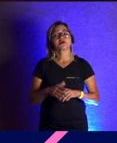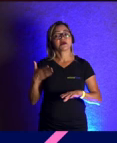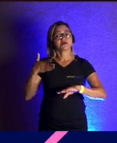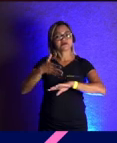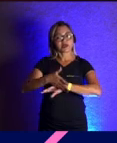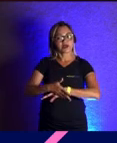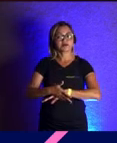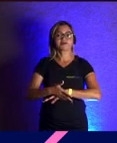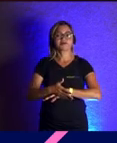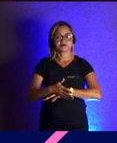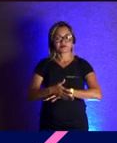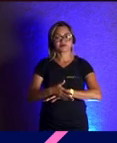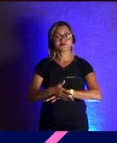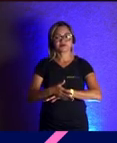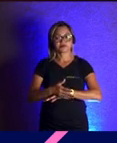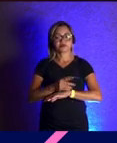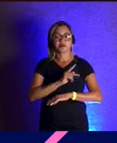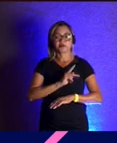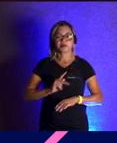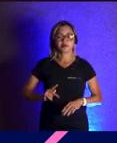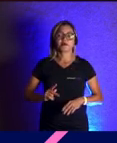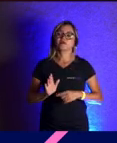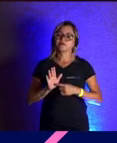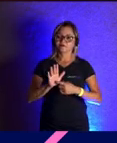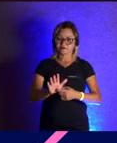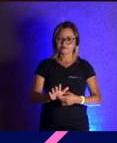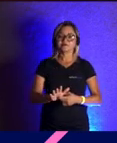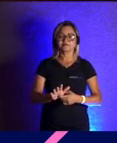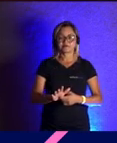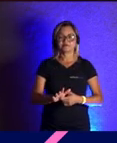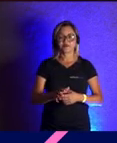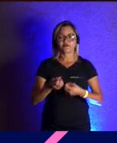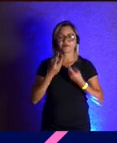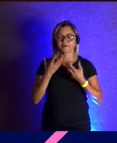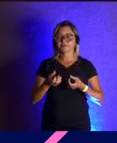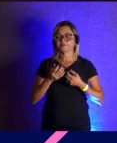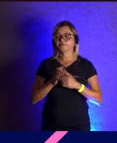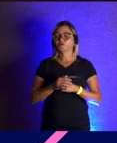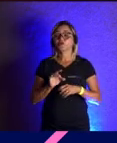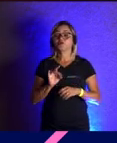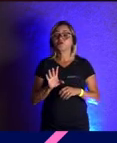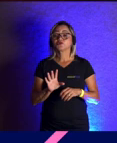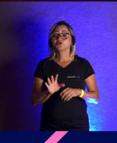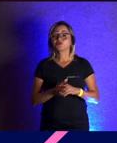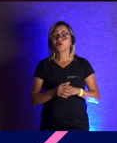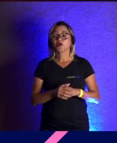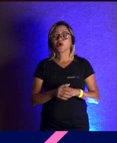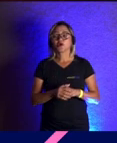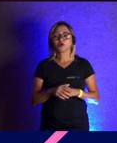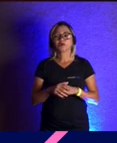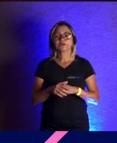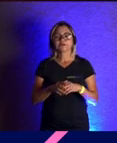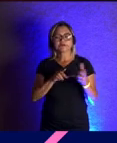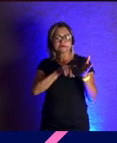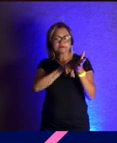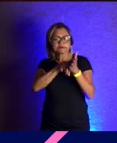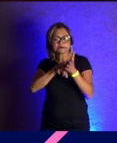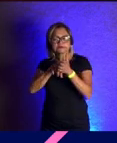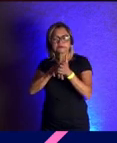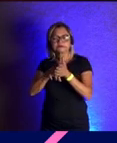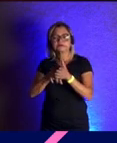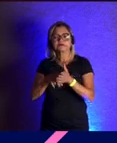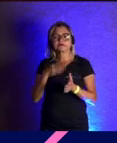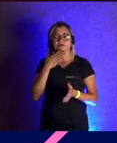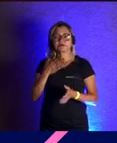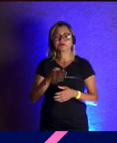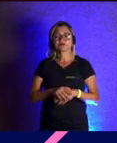En una de las cosas más bien suerte, hace 3 años que hicimos el proceso de información a la Fiscalía de la República